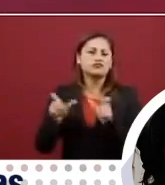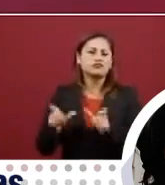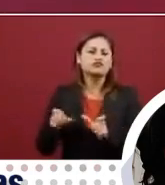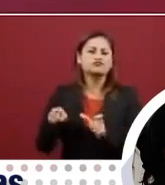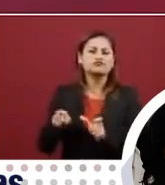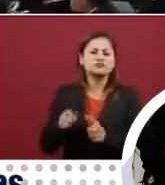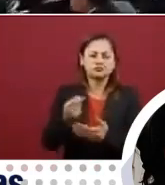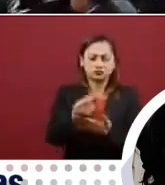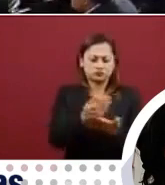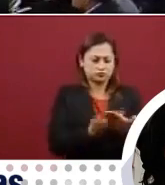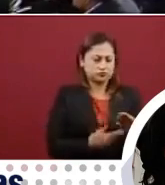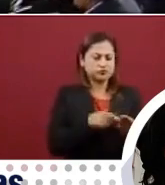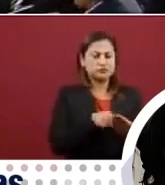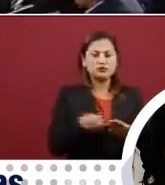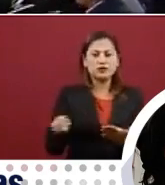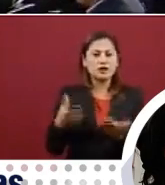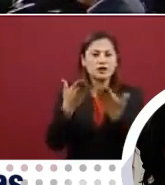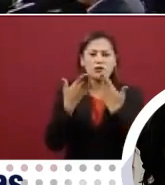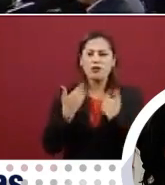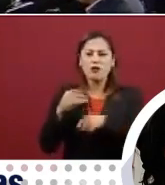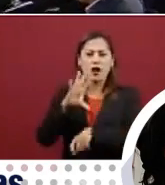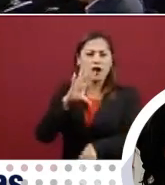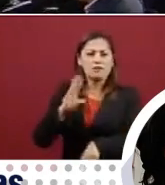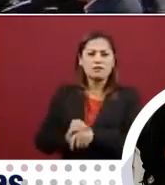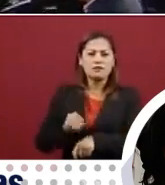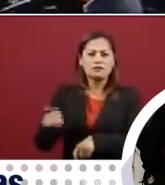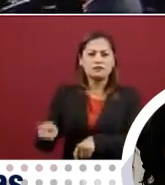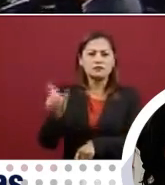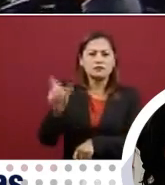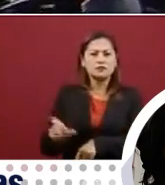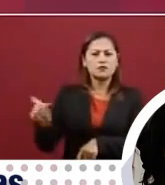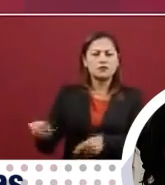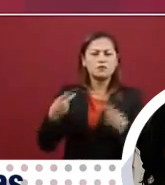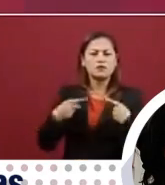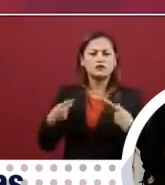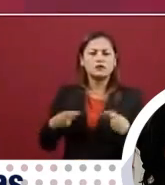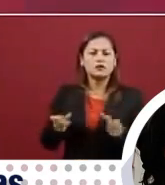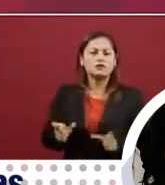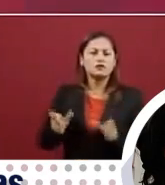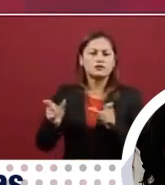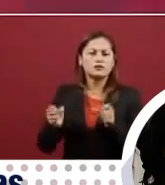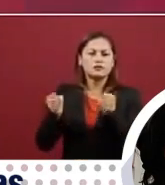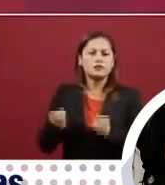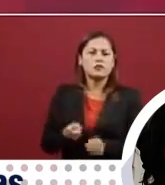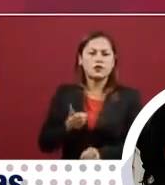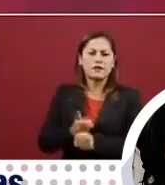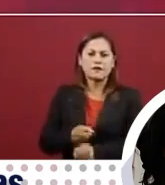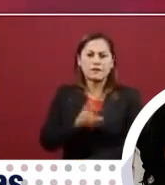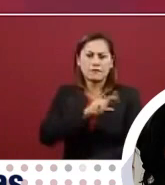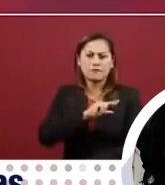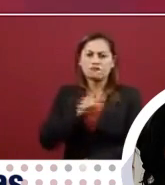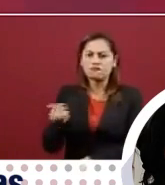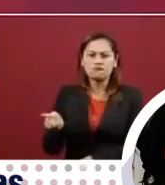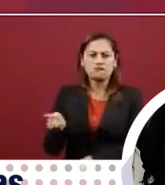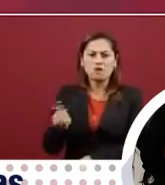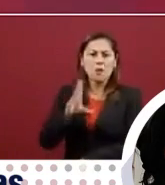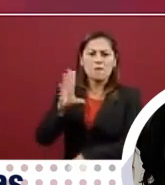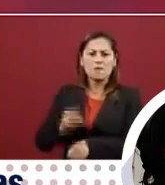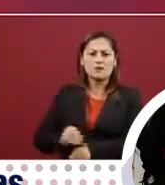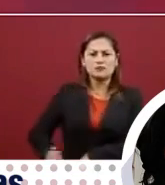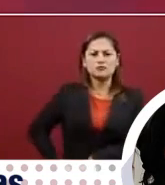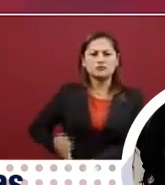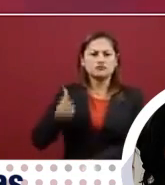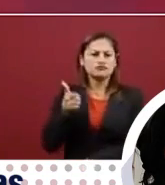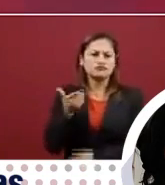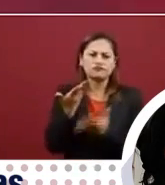Con Calderón fueron 48 periodistas asesinados. 48 con Calderón. ¿Y Fox? ¿Perdóname? ¿Y el